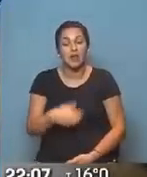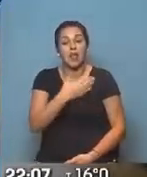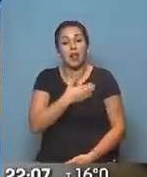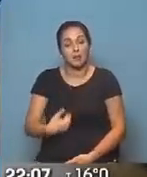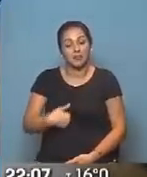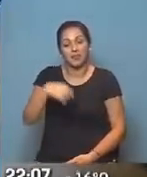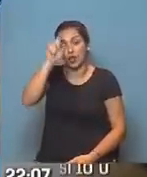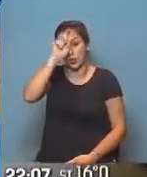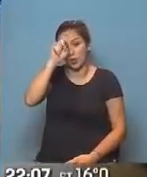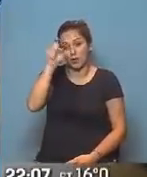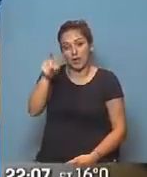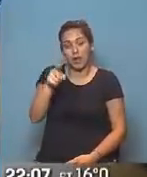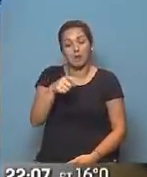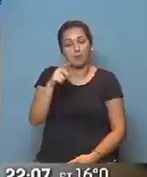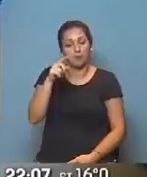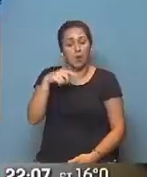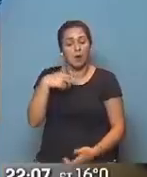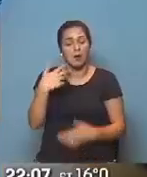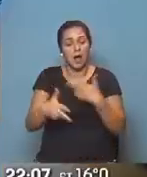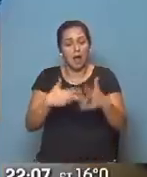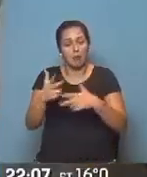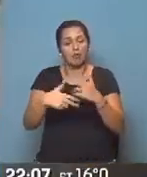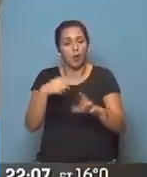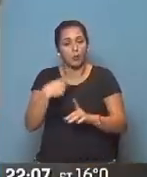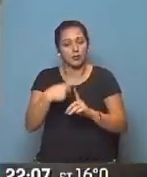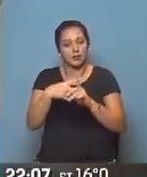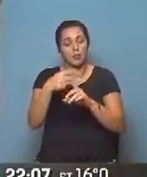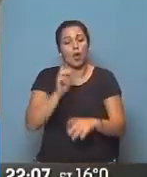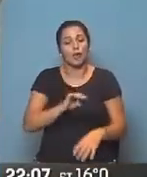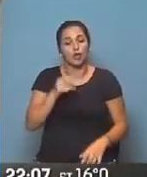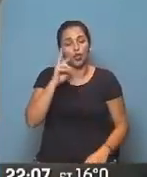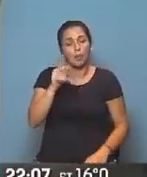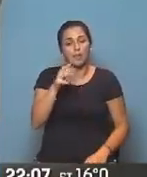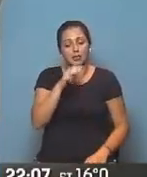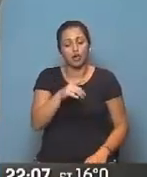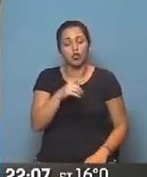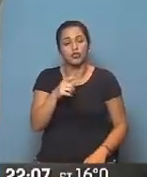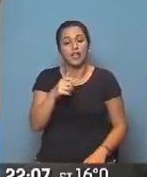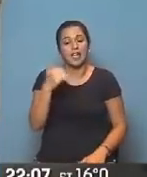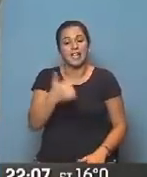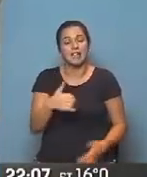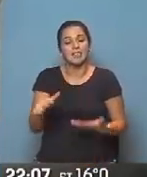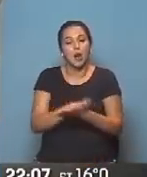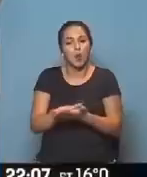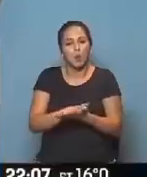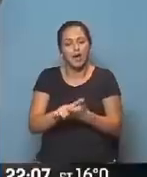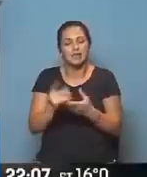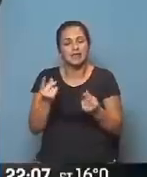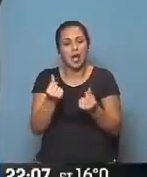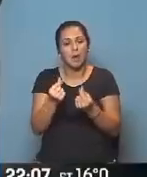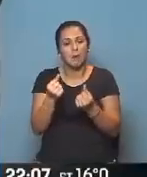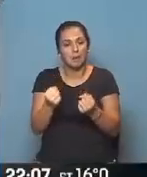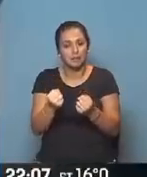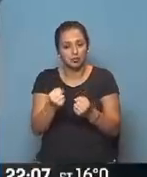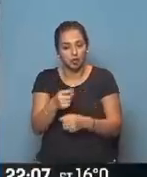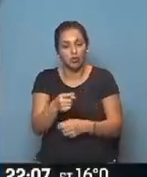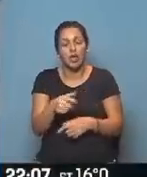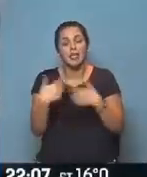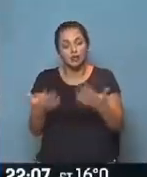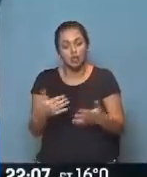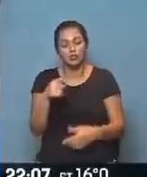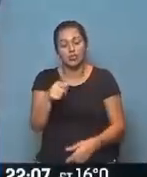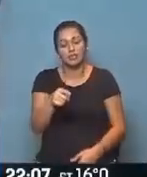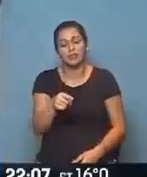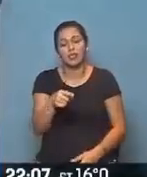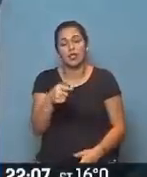presidente turco viene favoreciendo desde 2014 el incremento de la base monetaria a través de la emisión, lo que tuvo un